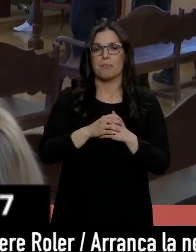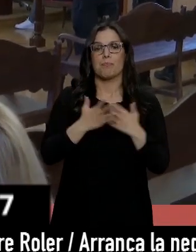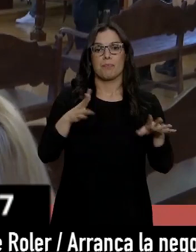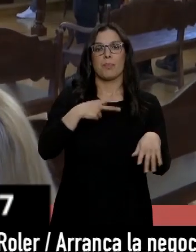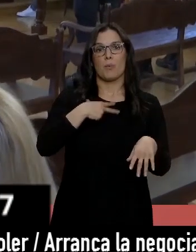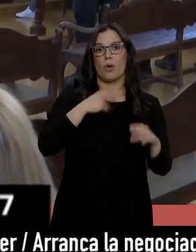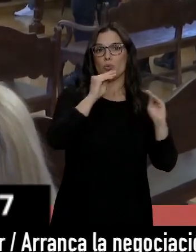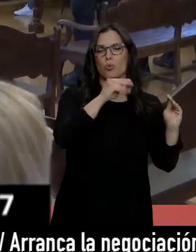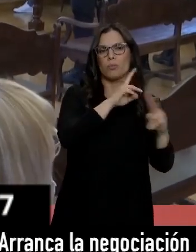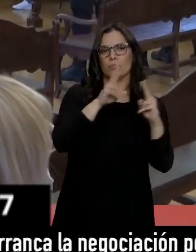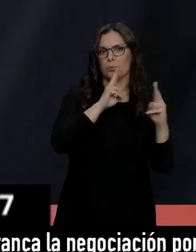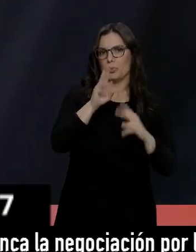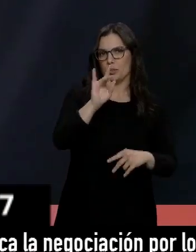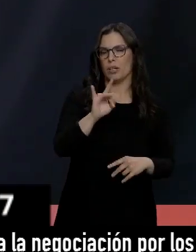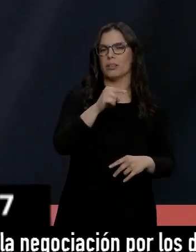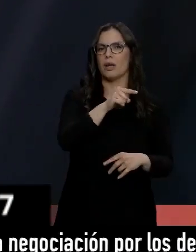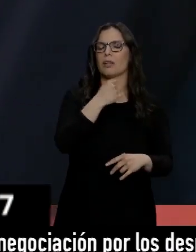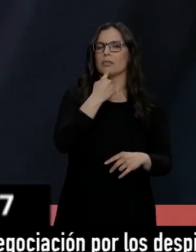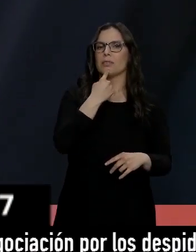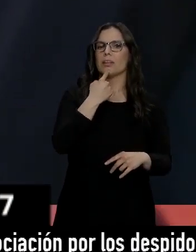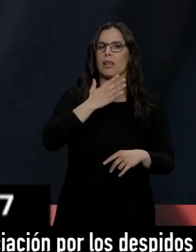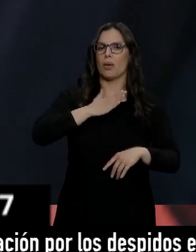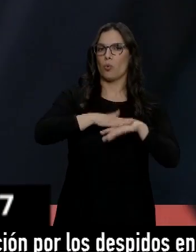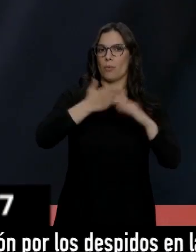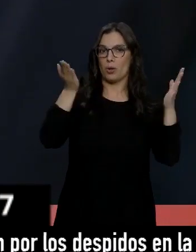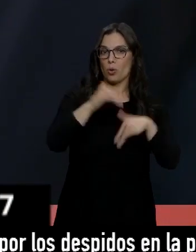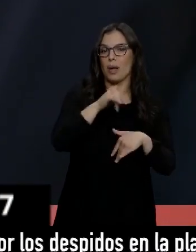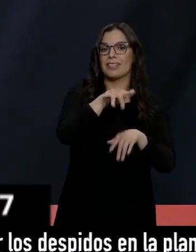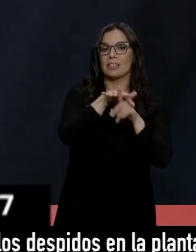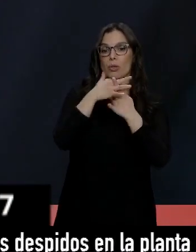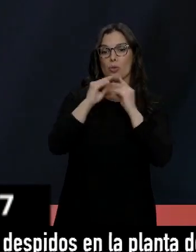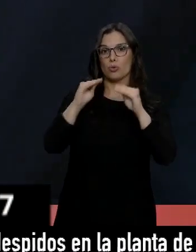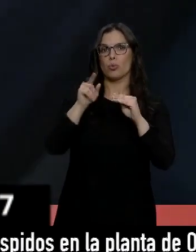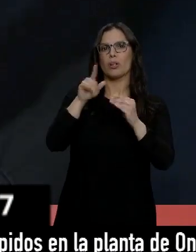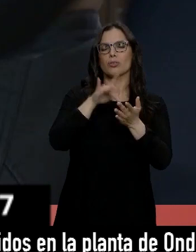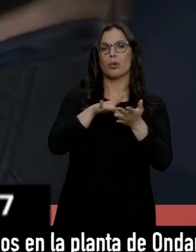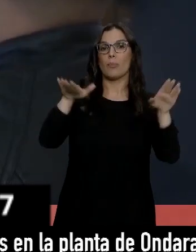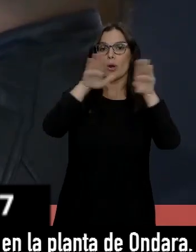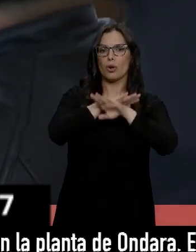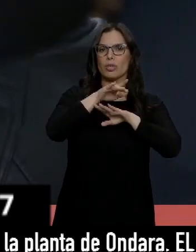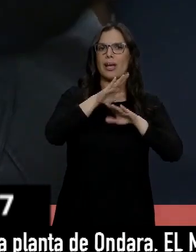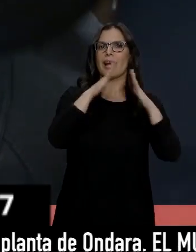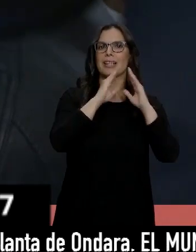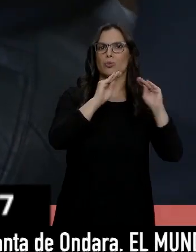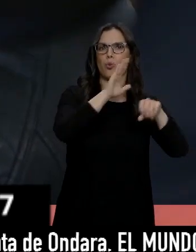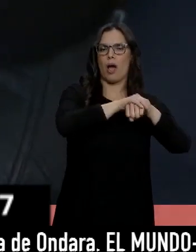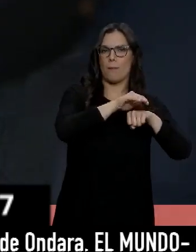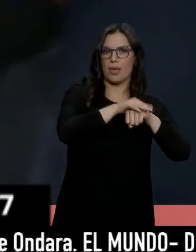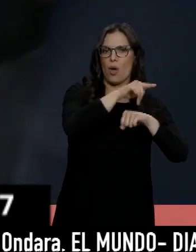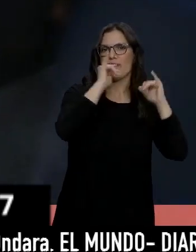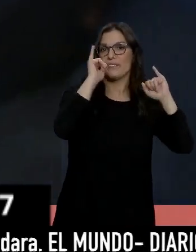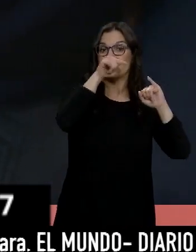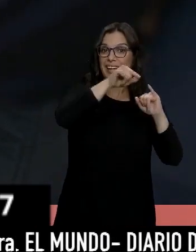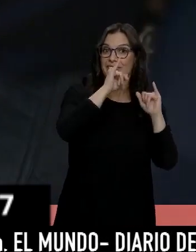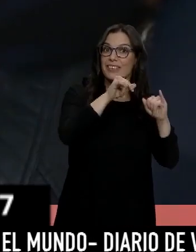que ha hablado por él, ha dicho que su cliente es inocente, que la noche de los hechos se encontraba de fiesta en casa de un amigo y que fue precisamente en esa